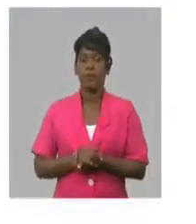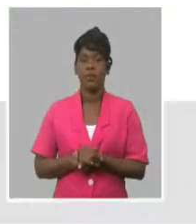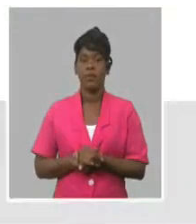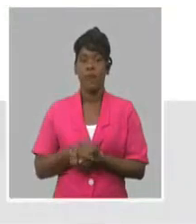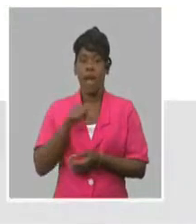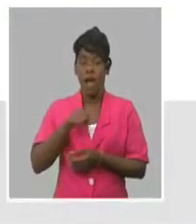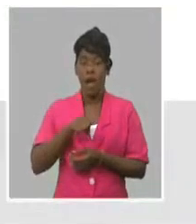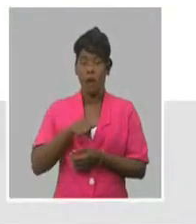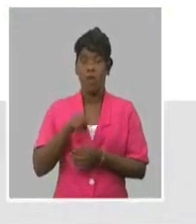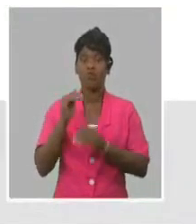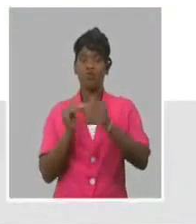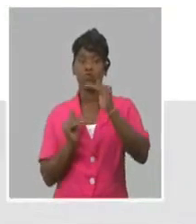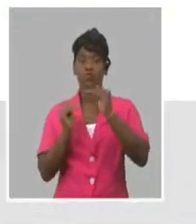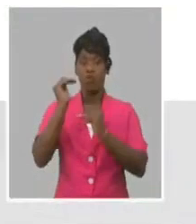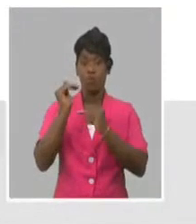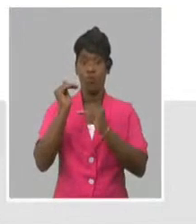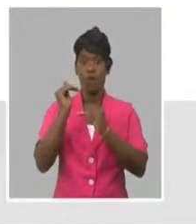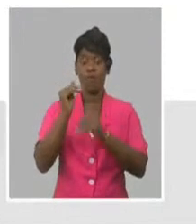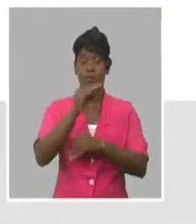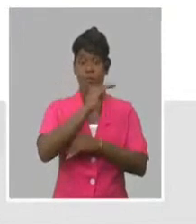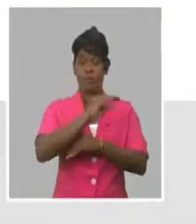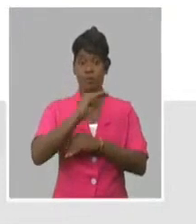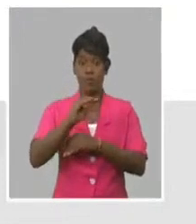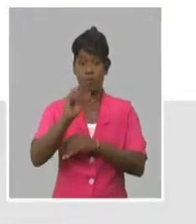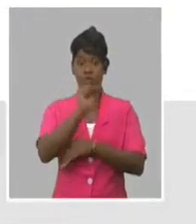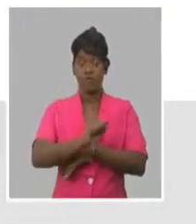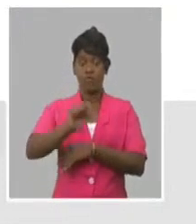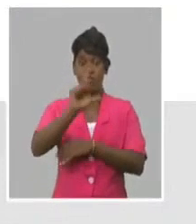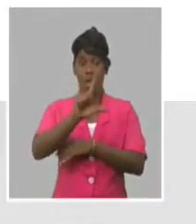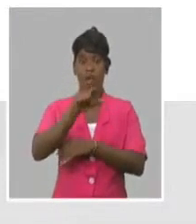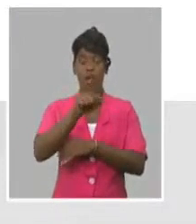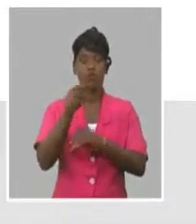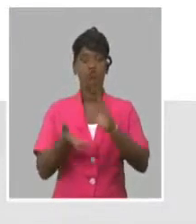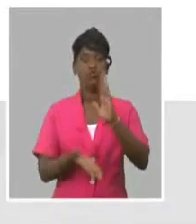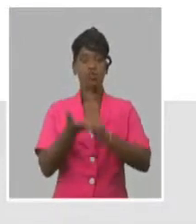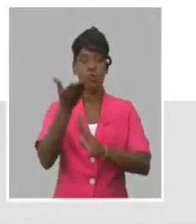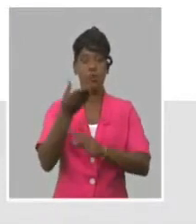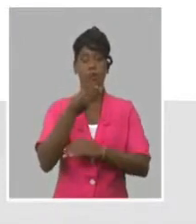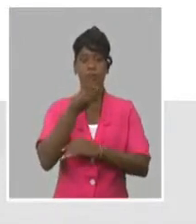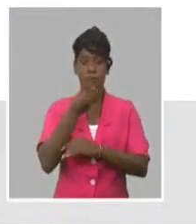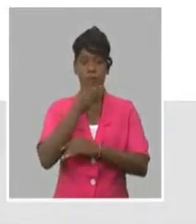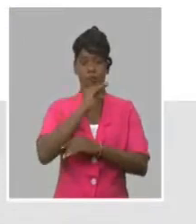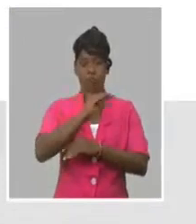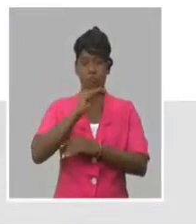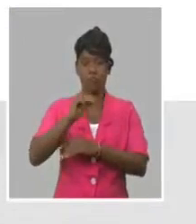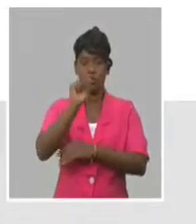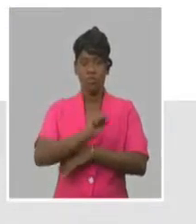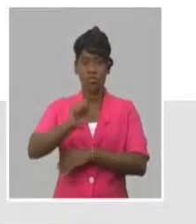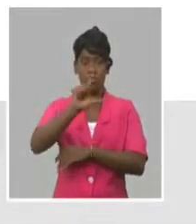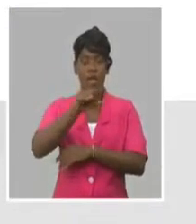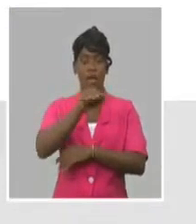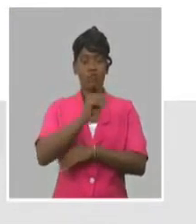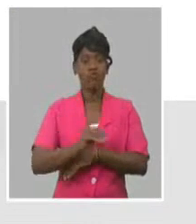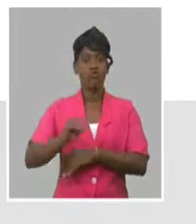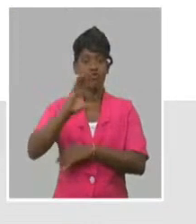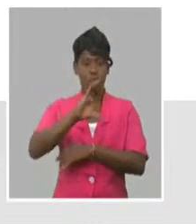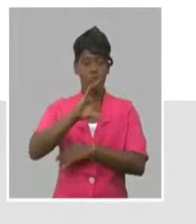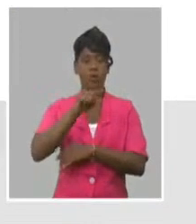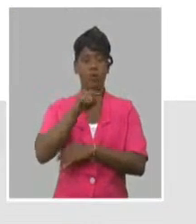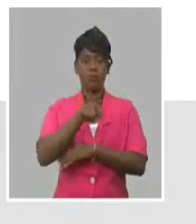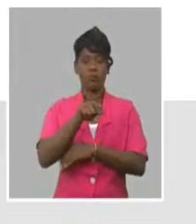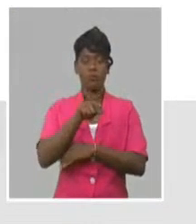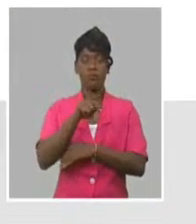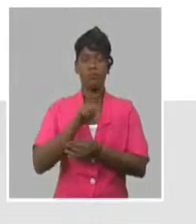veces. Y las pensiones de la seguridad social van a subir 5 veces. No digo aquí cuánto va a subir la